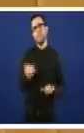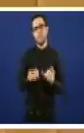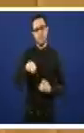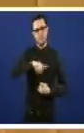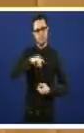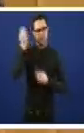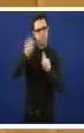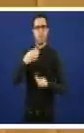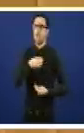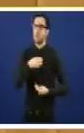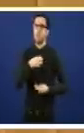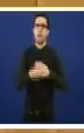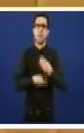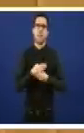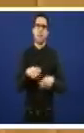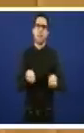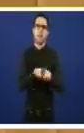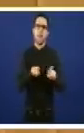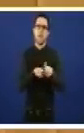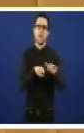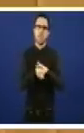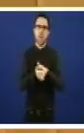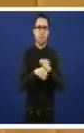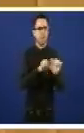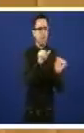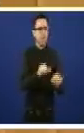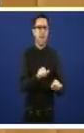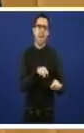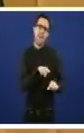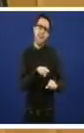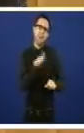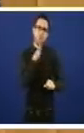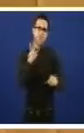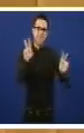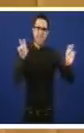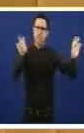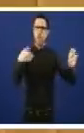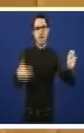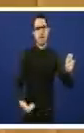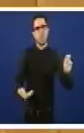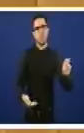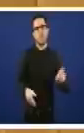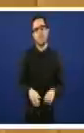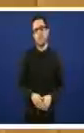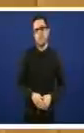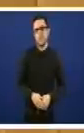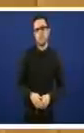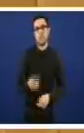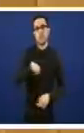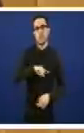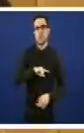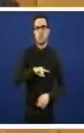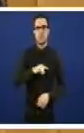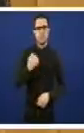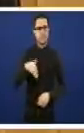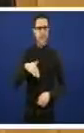se poda facer en este trámite e para unha cuestión tan importante. Os que temos algún edade, sabemos